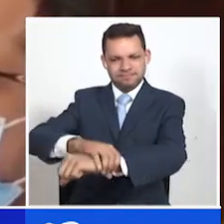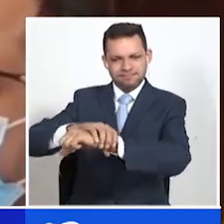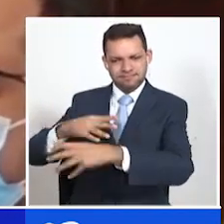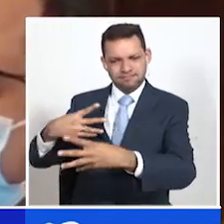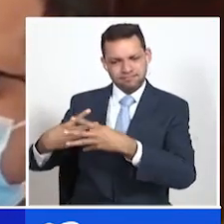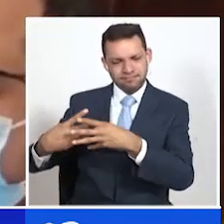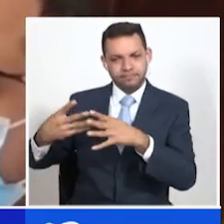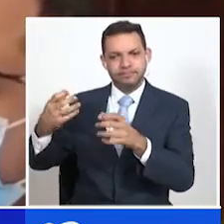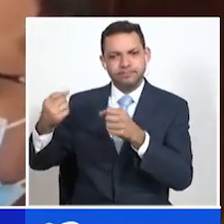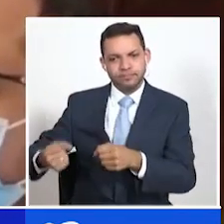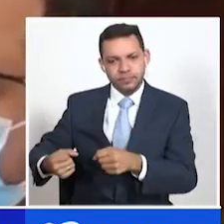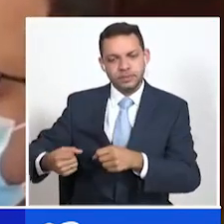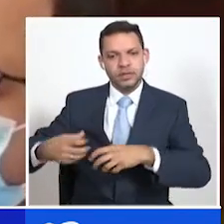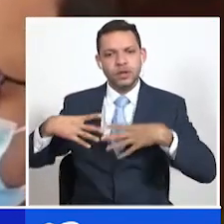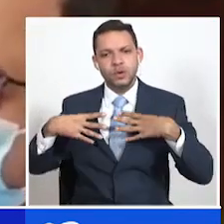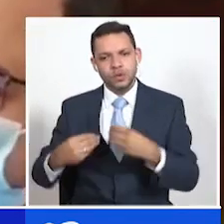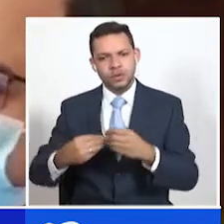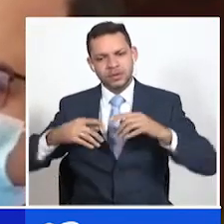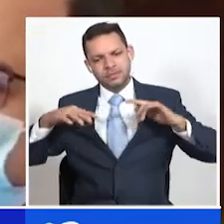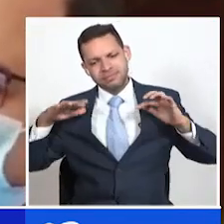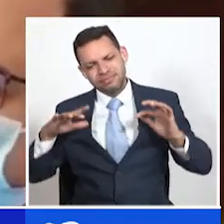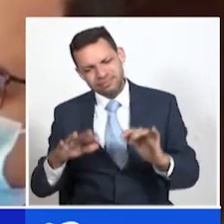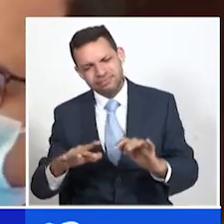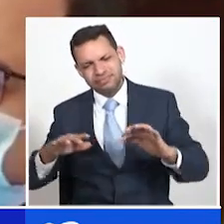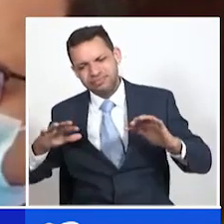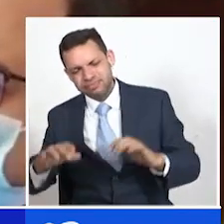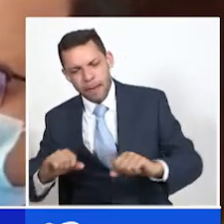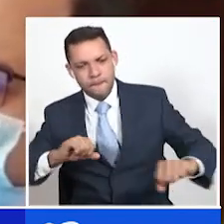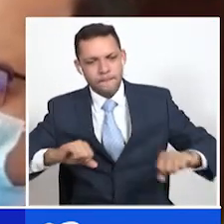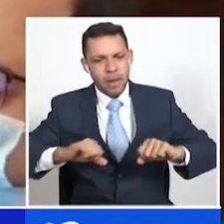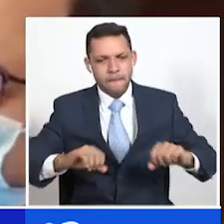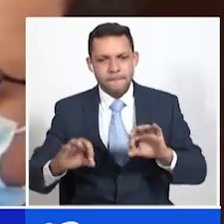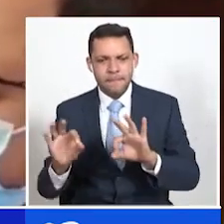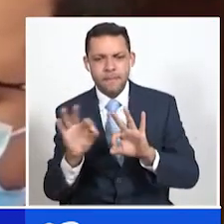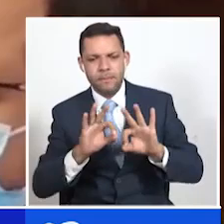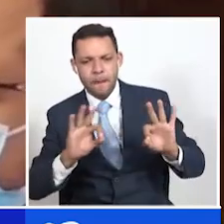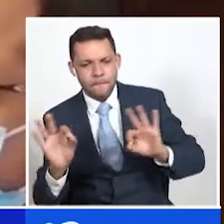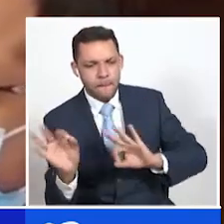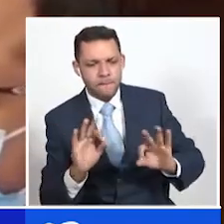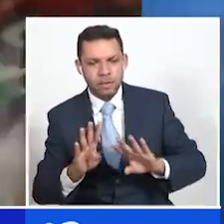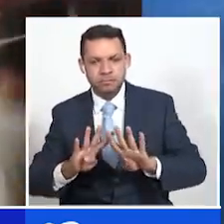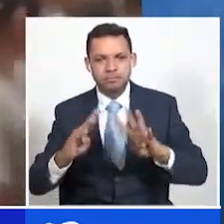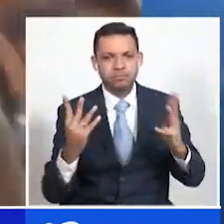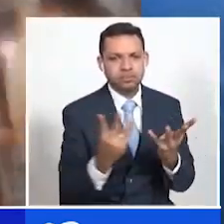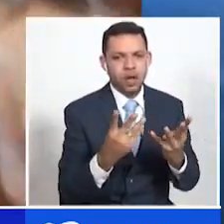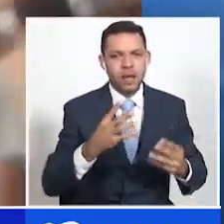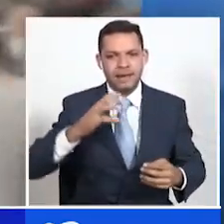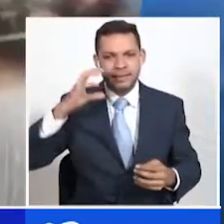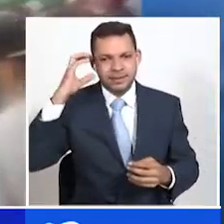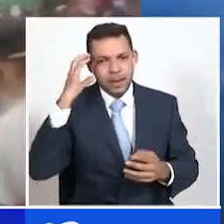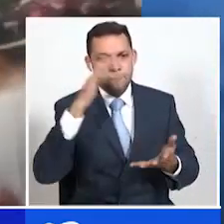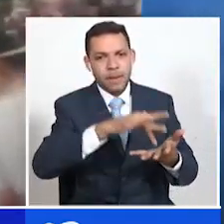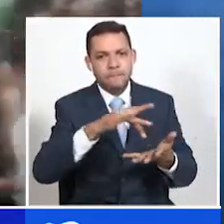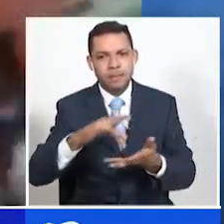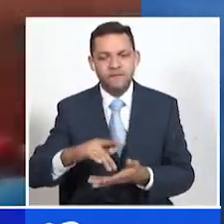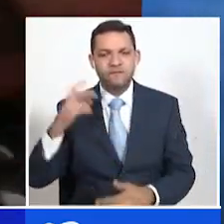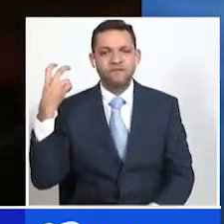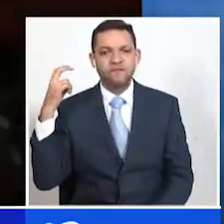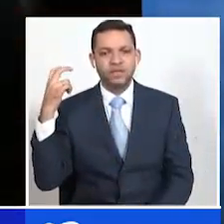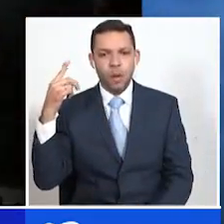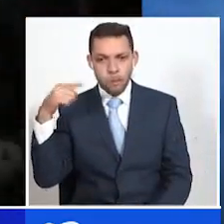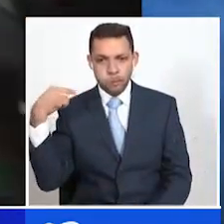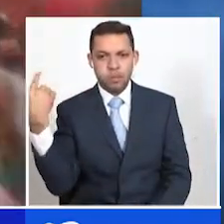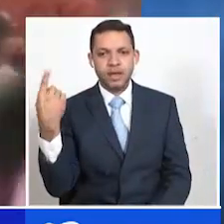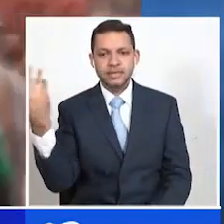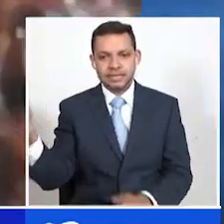cuadrantes para apoyar todas las labores preventivas y de seguridad ciudadana en la ciudad de Cartago. La Fiscalía General de la Nación ya designó a